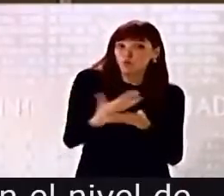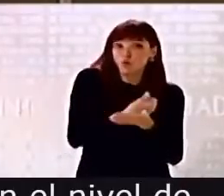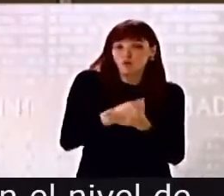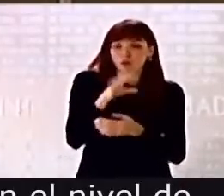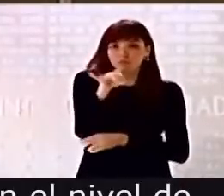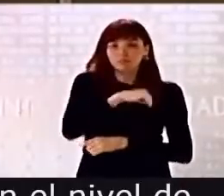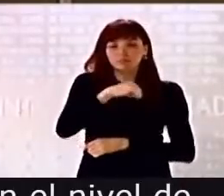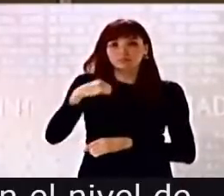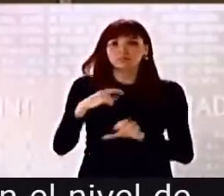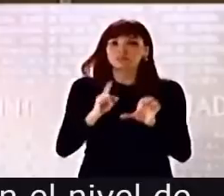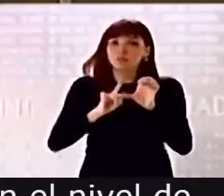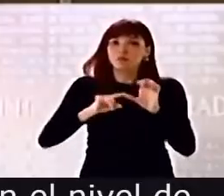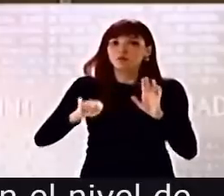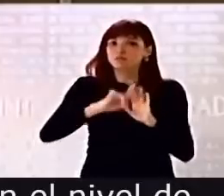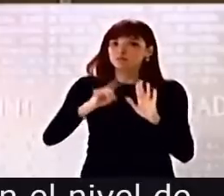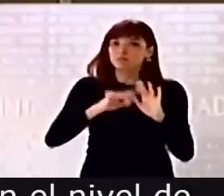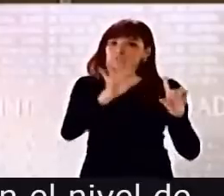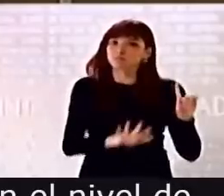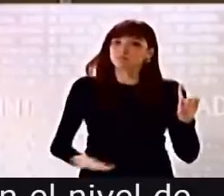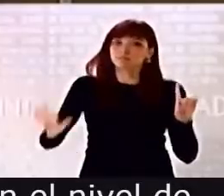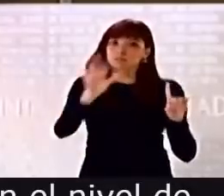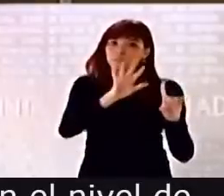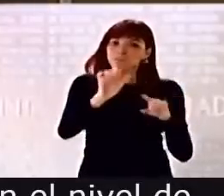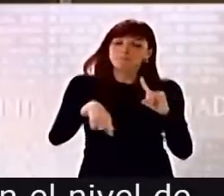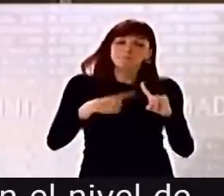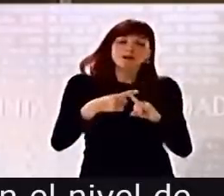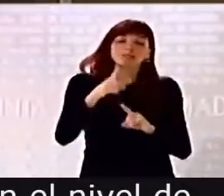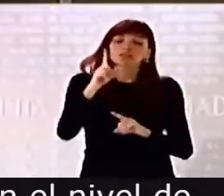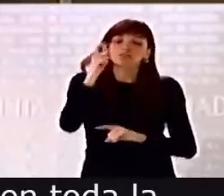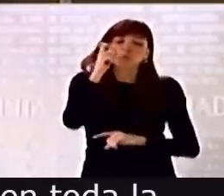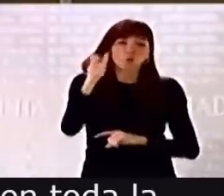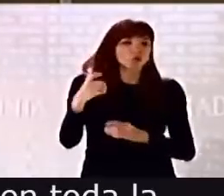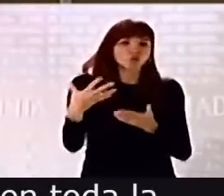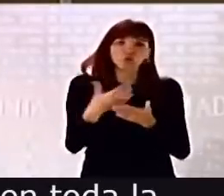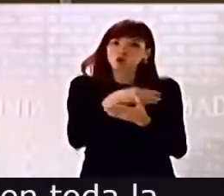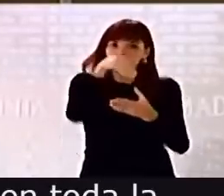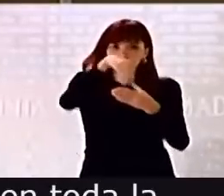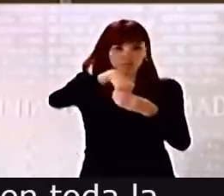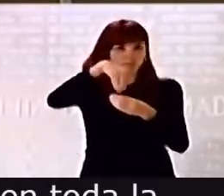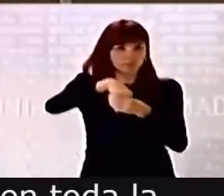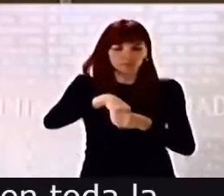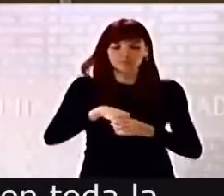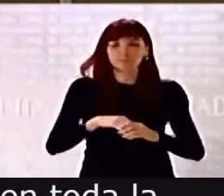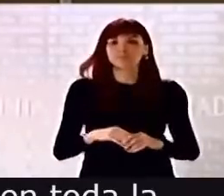Comunidad Autónoma de Extremadura y en todas las poblaciones.